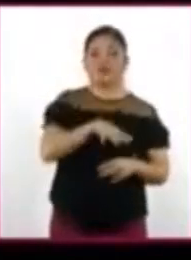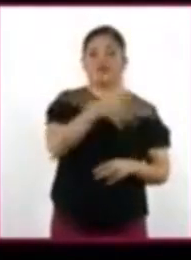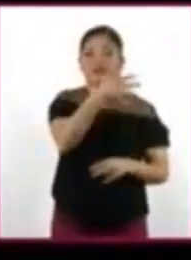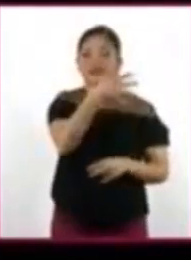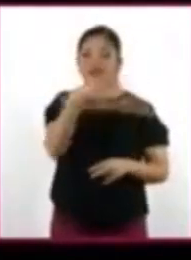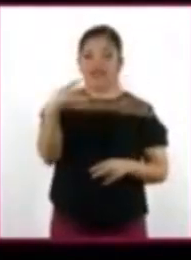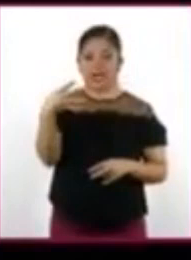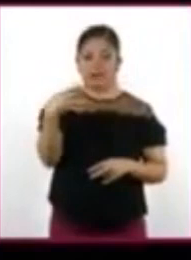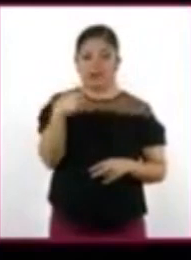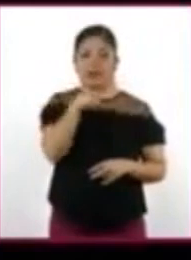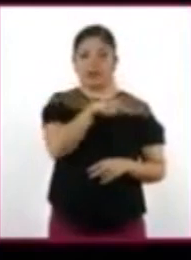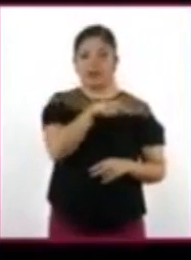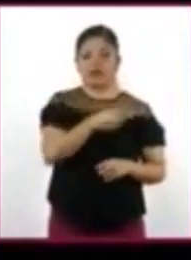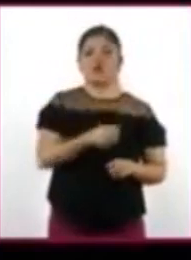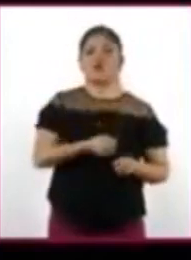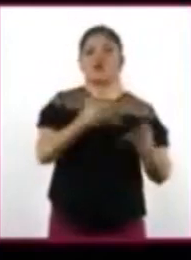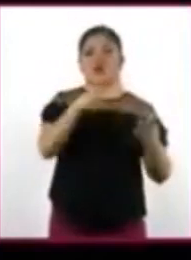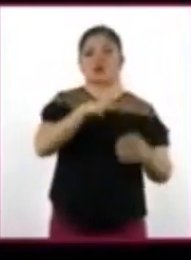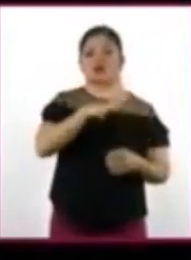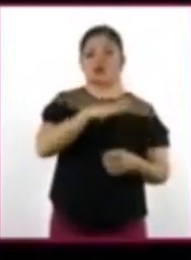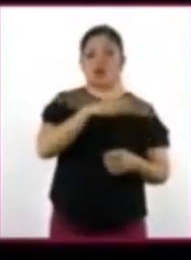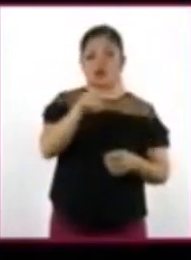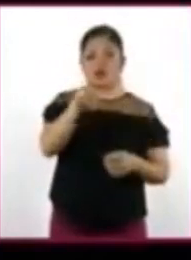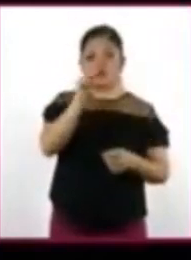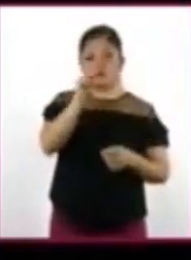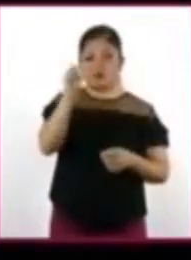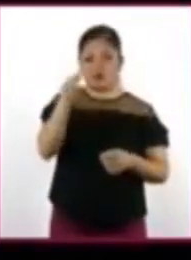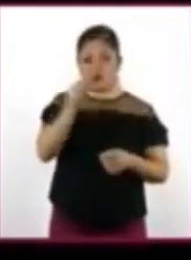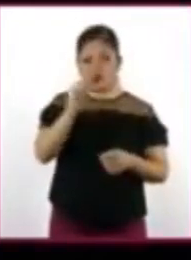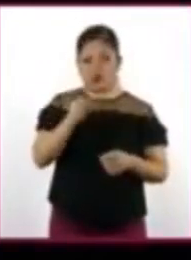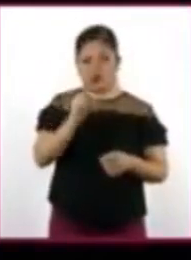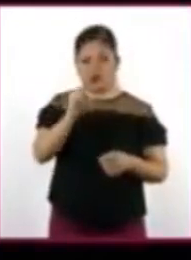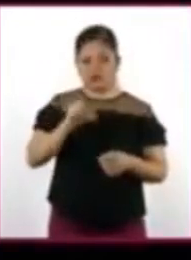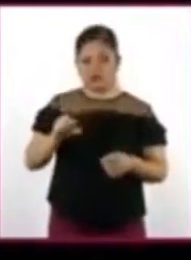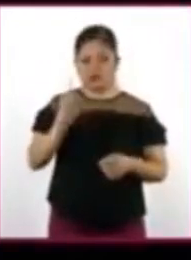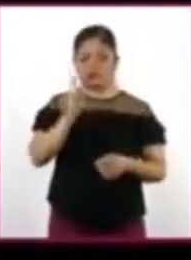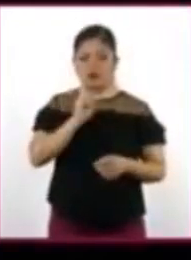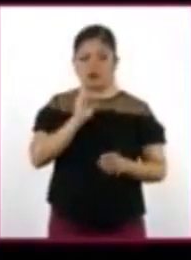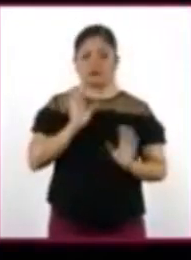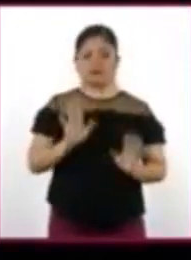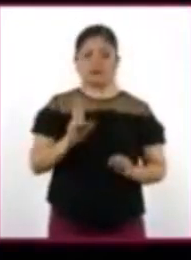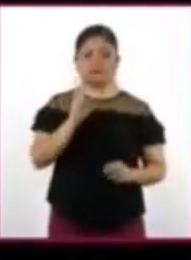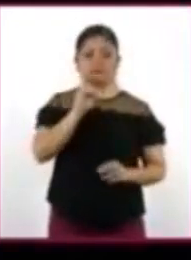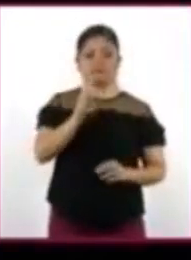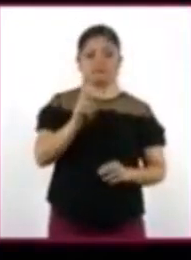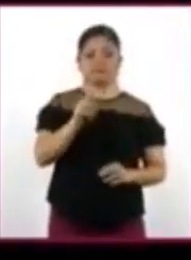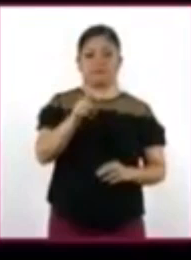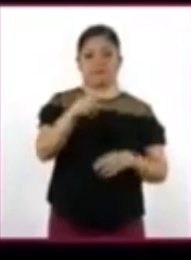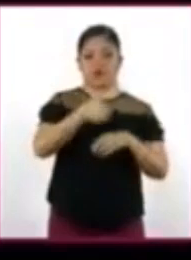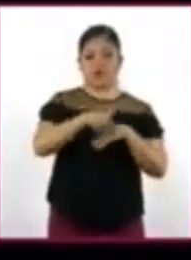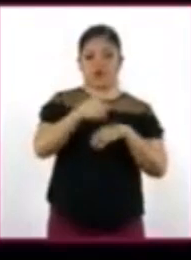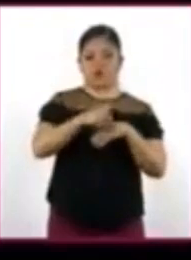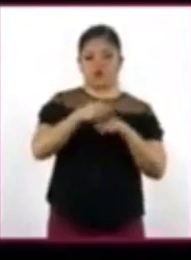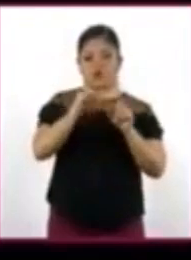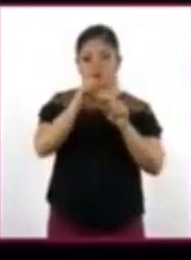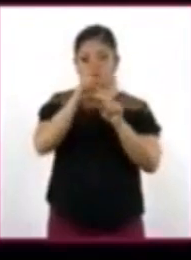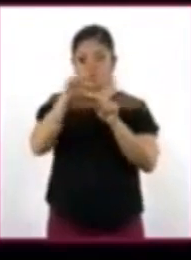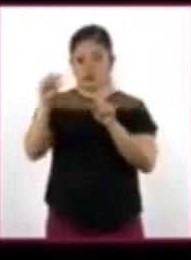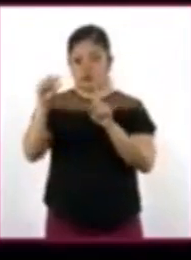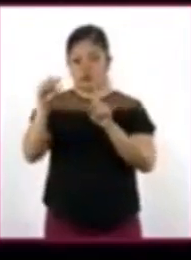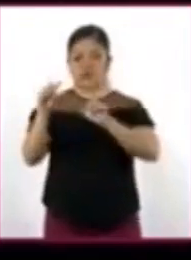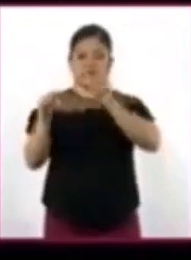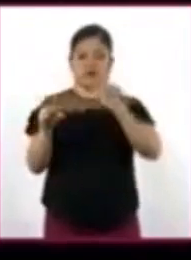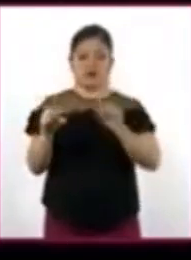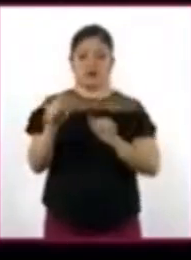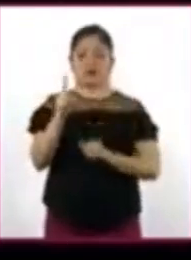los términos y de la cantidad de bloques que tenemos para ver qué es lo que está pasando. Entonces, aquí voy a poner el número de términos y del lado